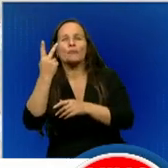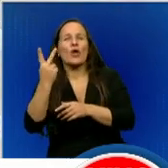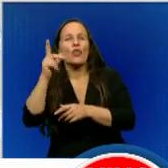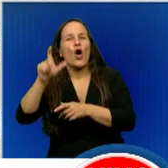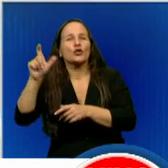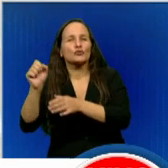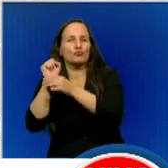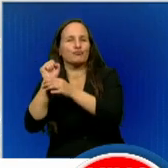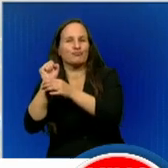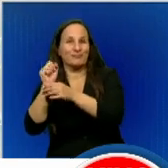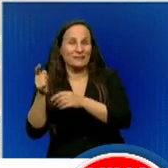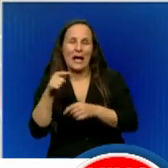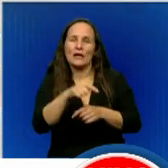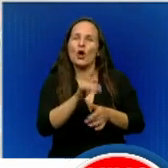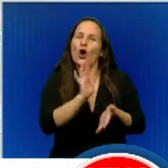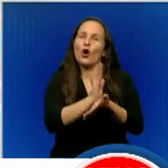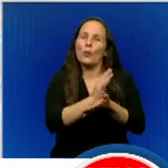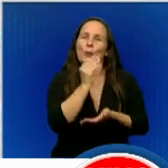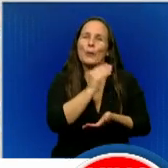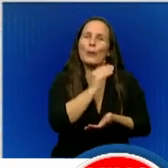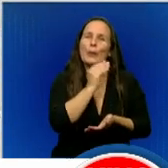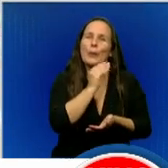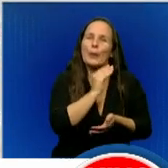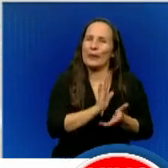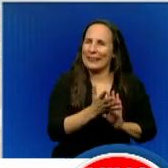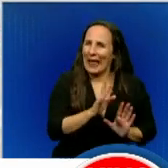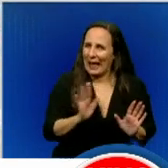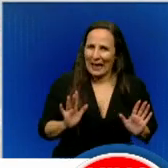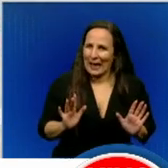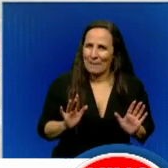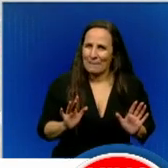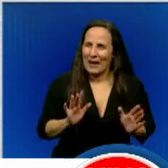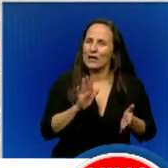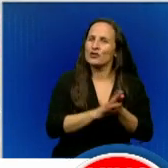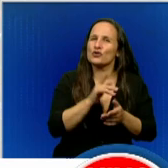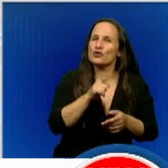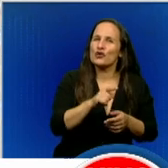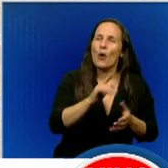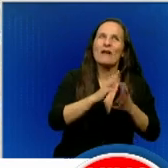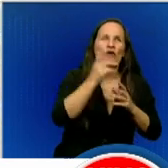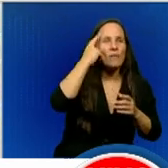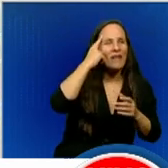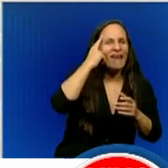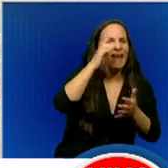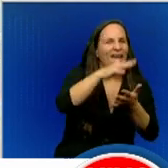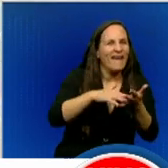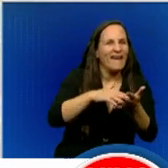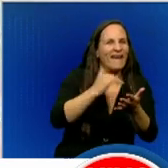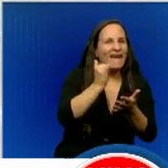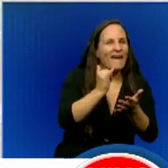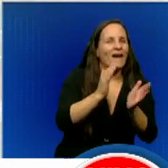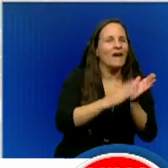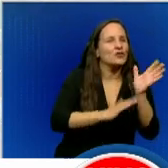e intenta encubrir torpemente y sin éxito la falacia de este razonamiento y yendo al